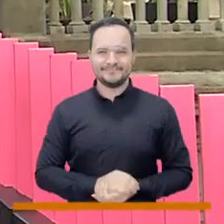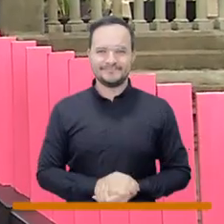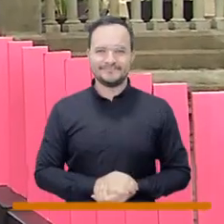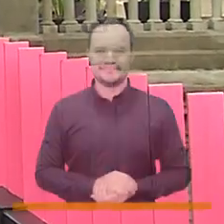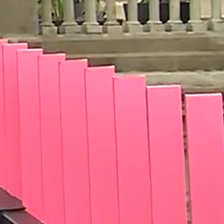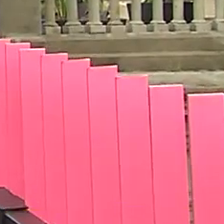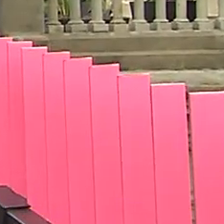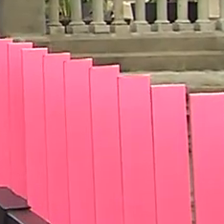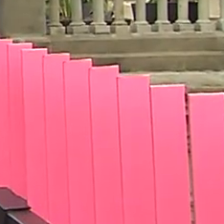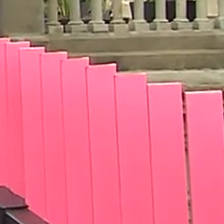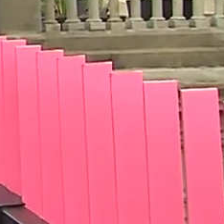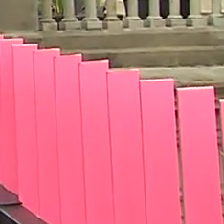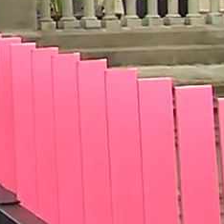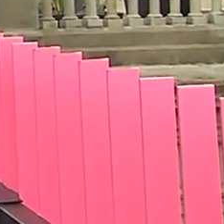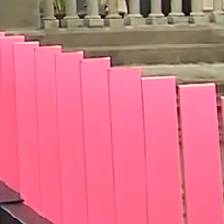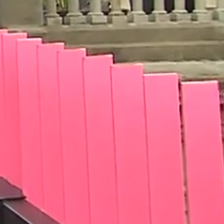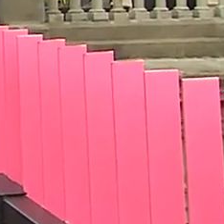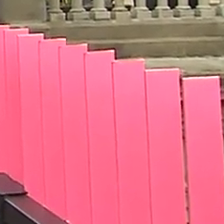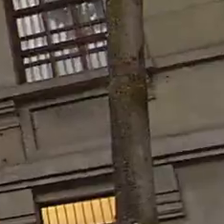yo